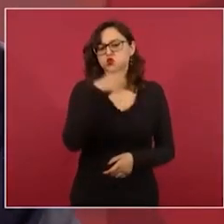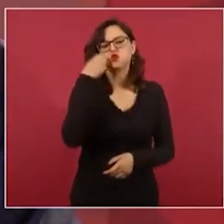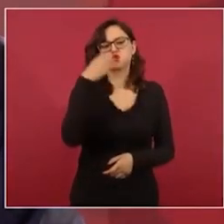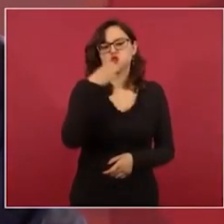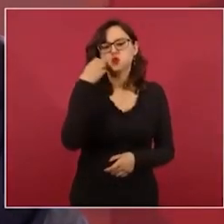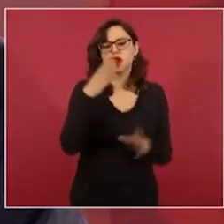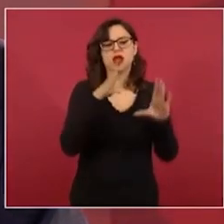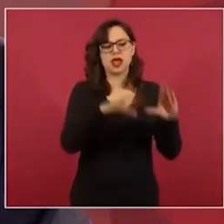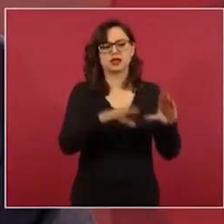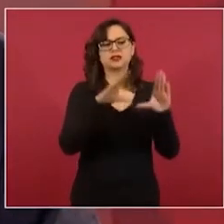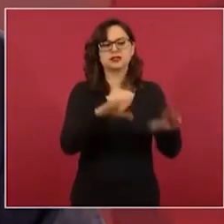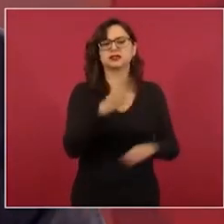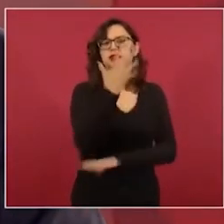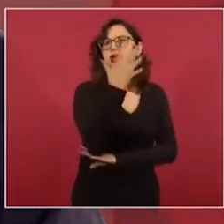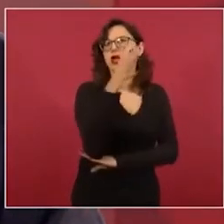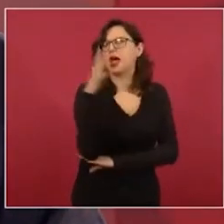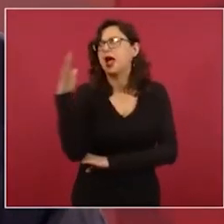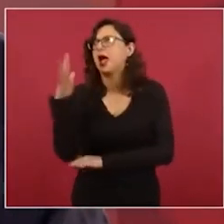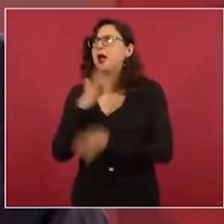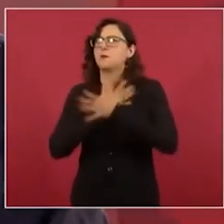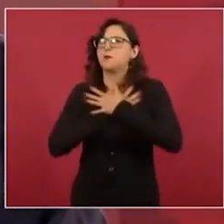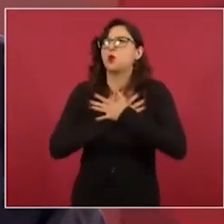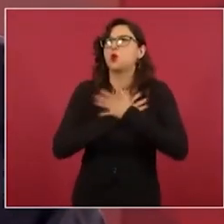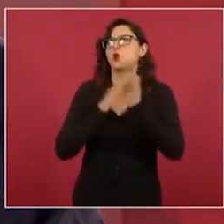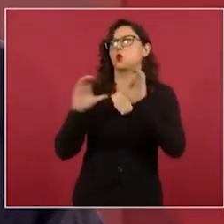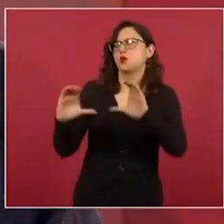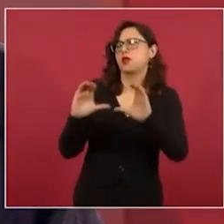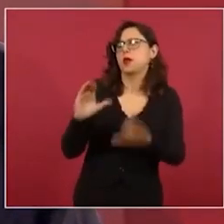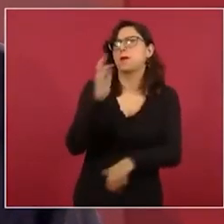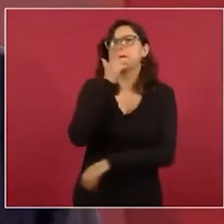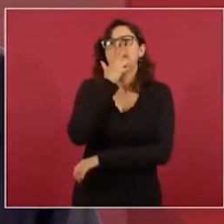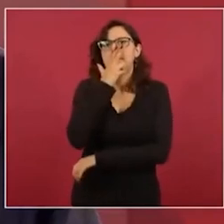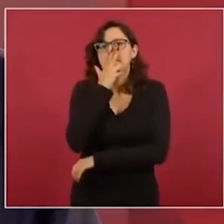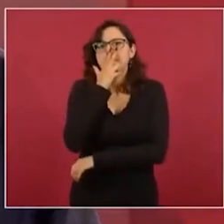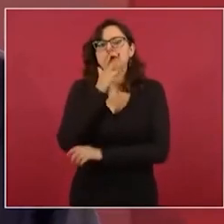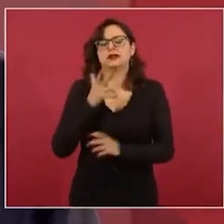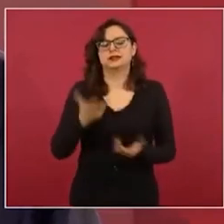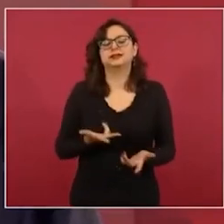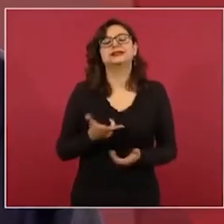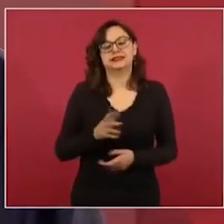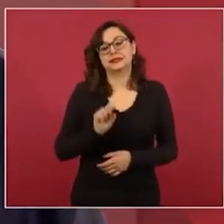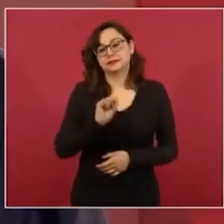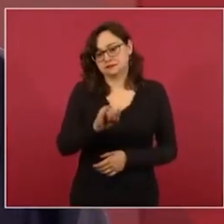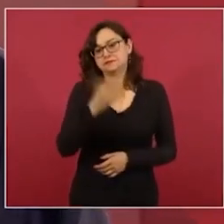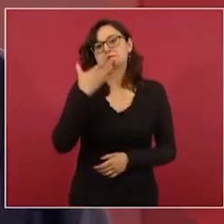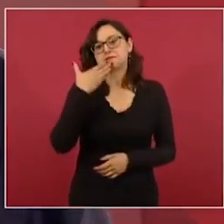los niños ya están formados, mejor formados,